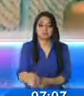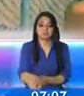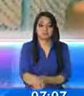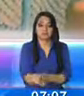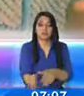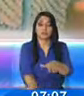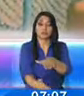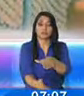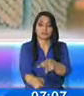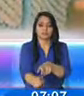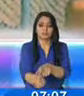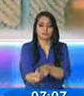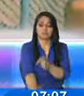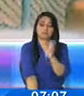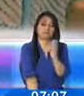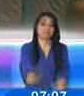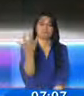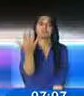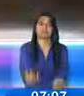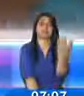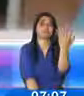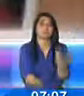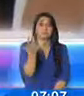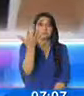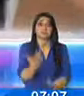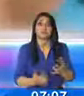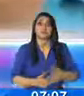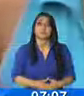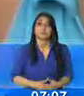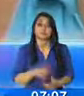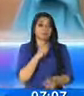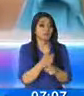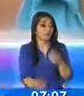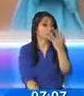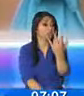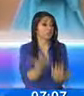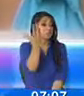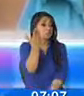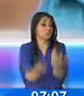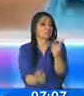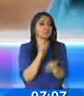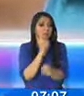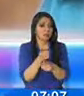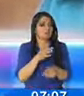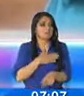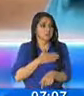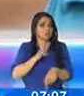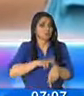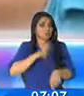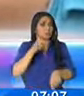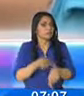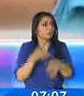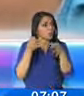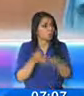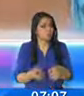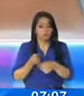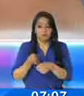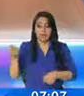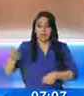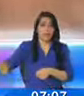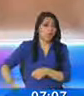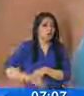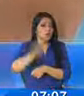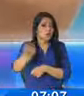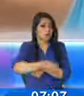cocina lo que se provoca una lamarada pasaba las llamas acá por las endija Pero antes que mi sobrina ha tenido una manguera y estado